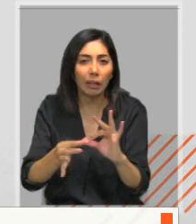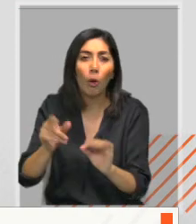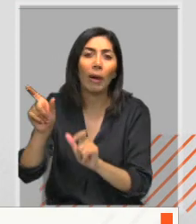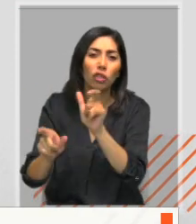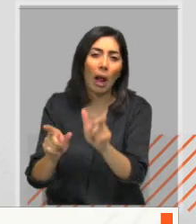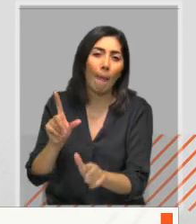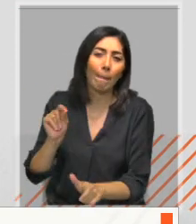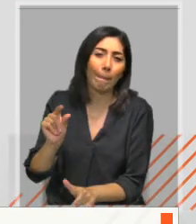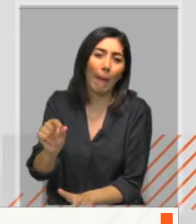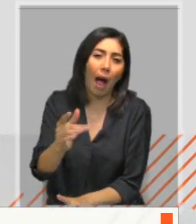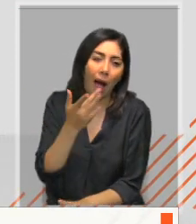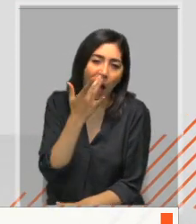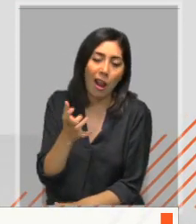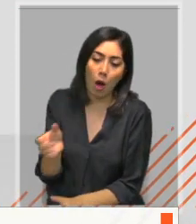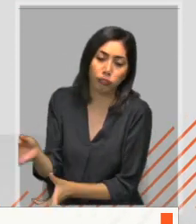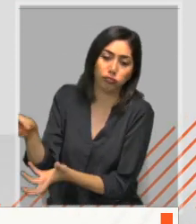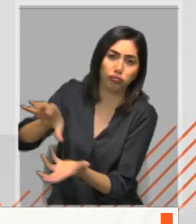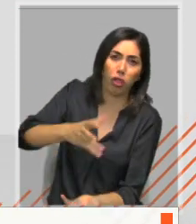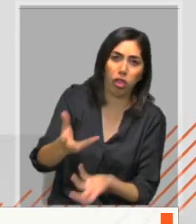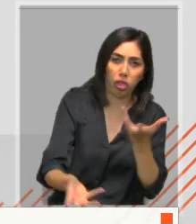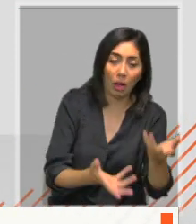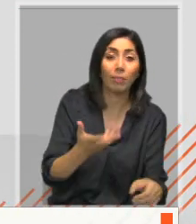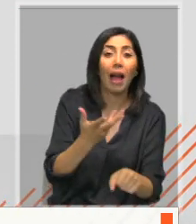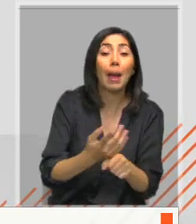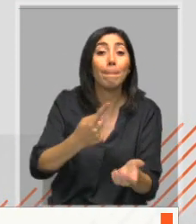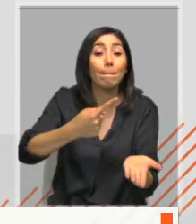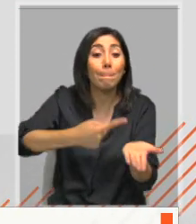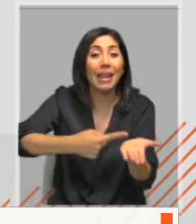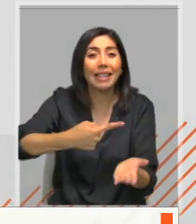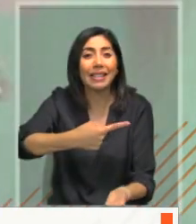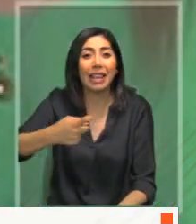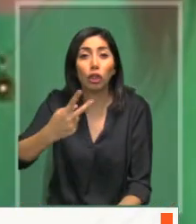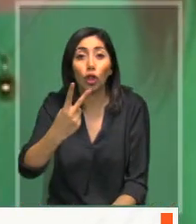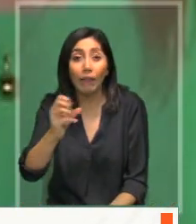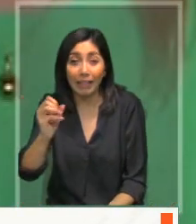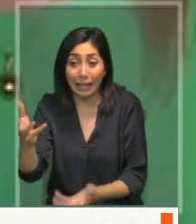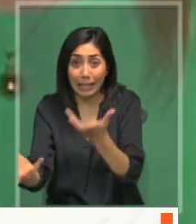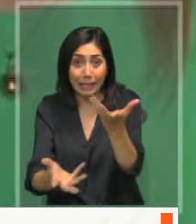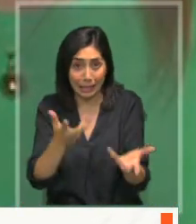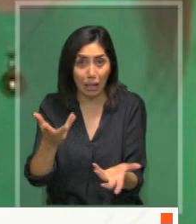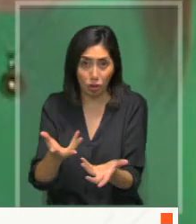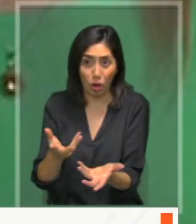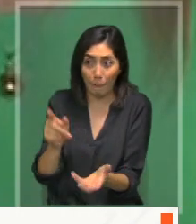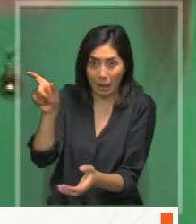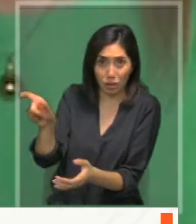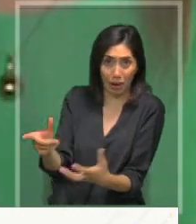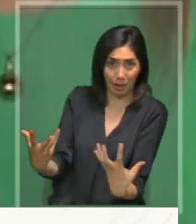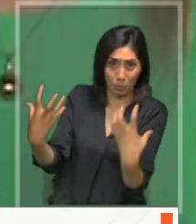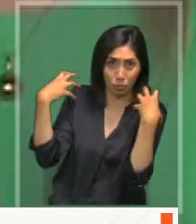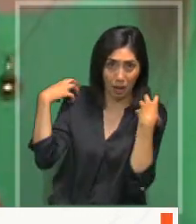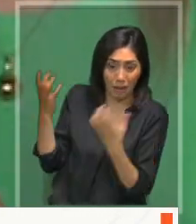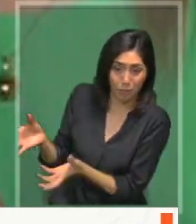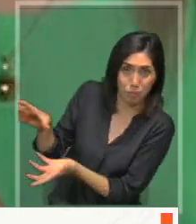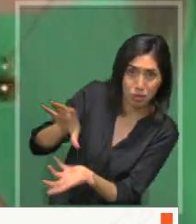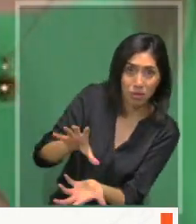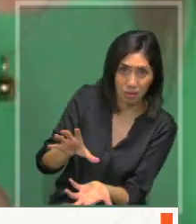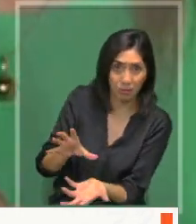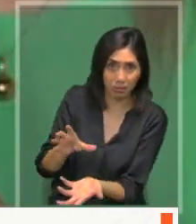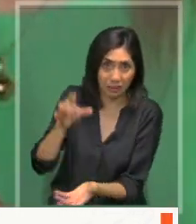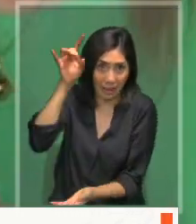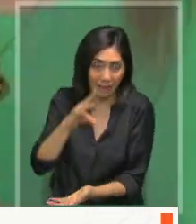contabilizando durante la temporada 1.120 incendios provocados. Nosotros sabemos que en esta zona han existido incendios